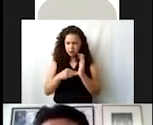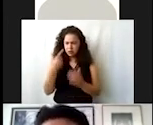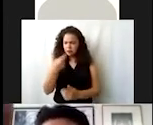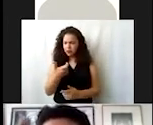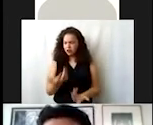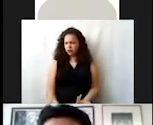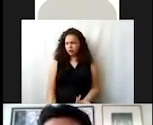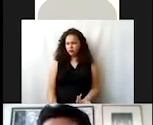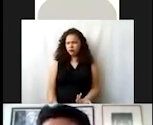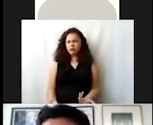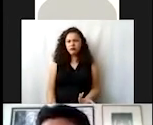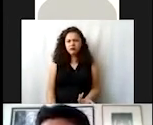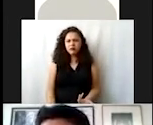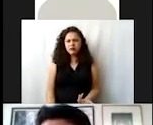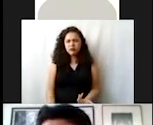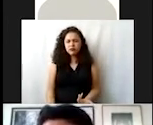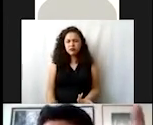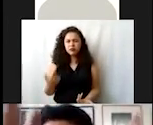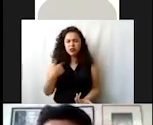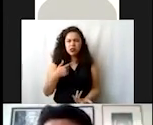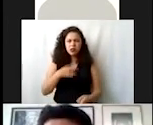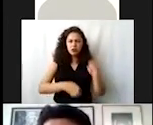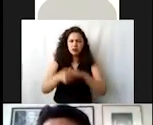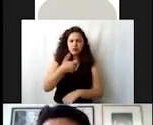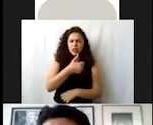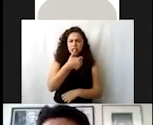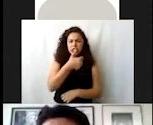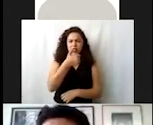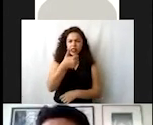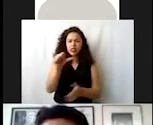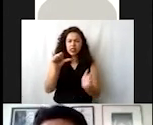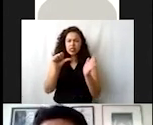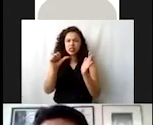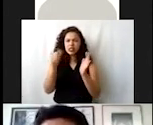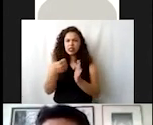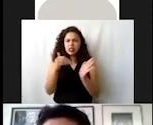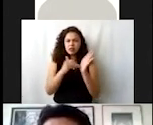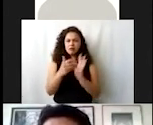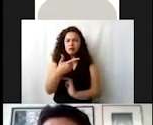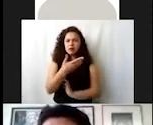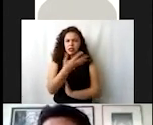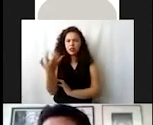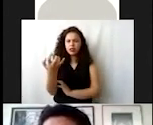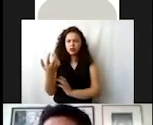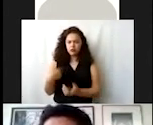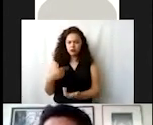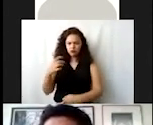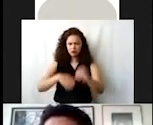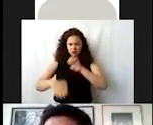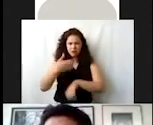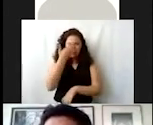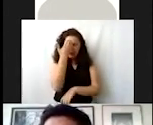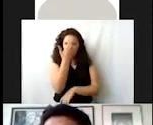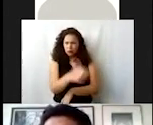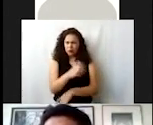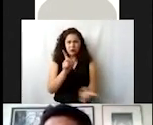y que era el empleado 6,500, ¿no? Y dije, pues esta empresa ni la conozco, ni tengo relación de